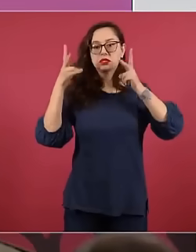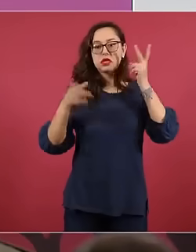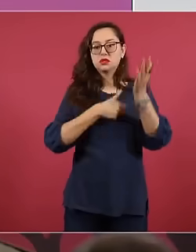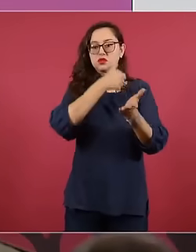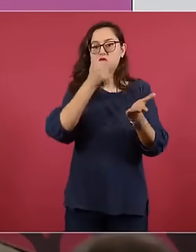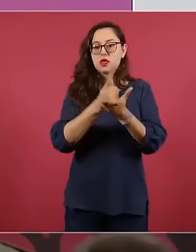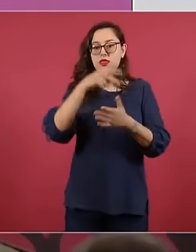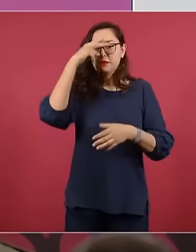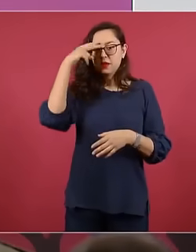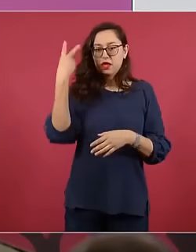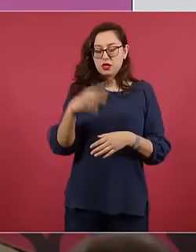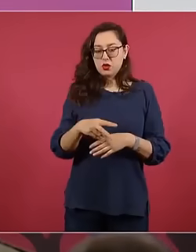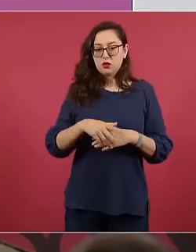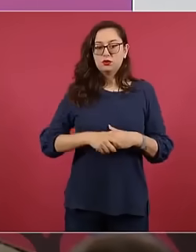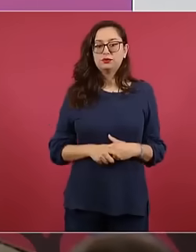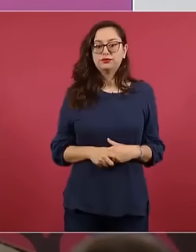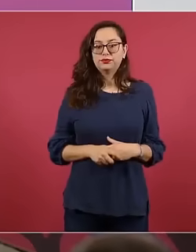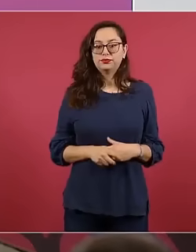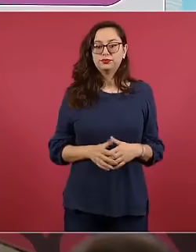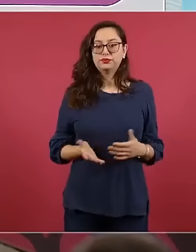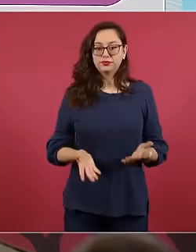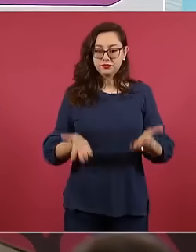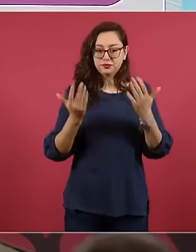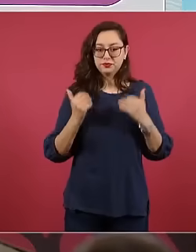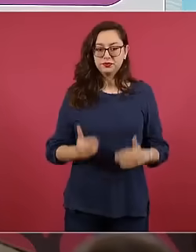puntos. Adelante, por favor.